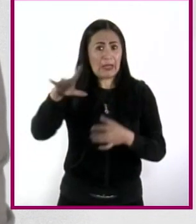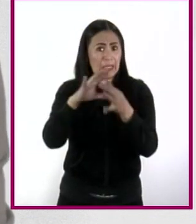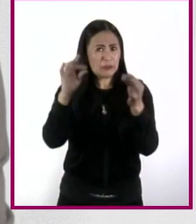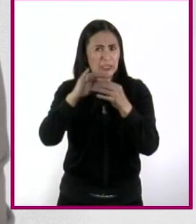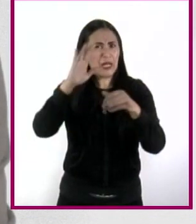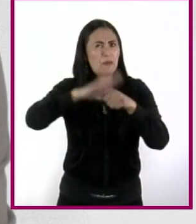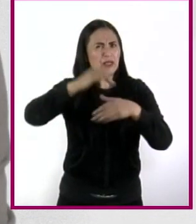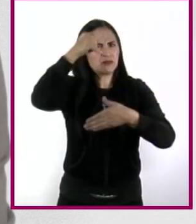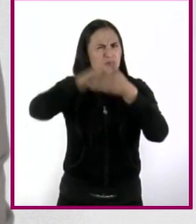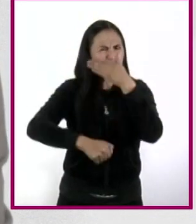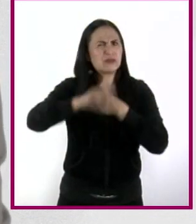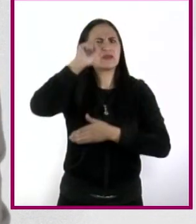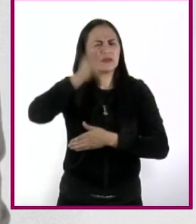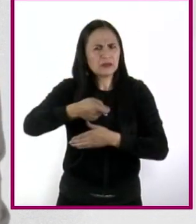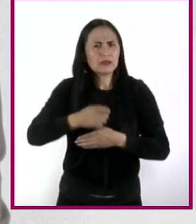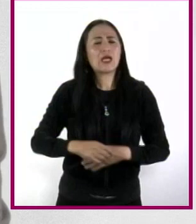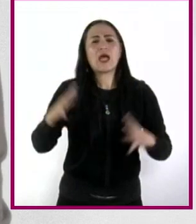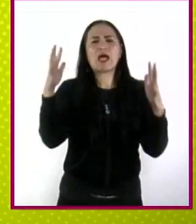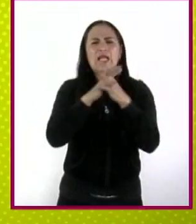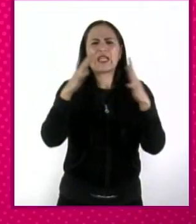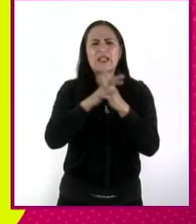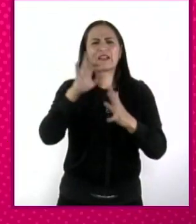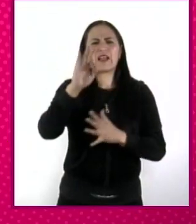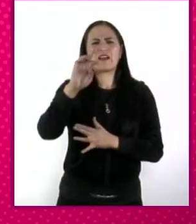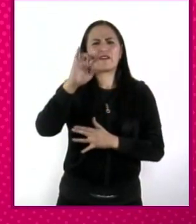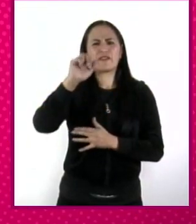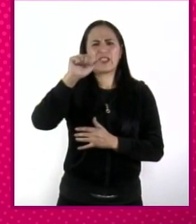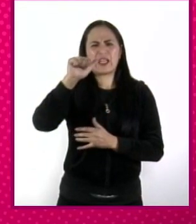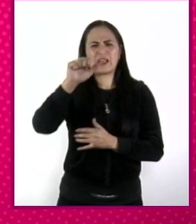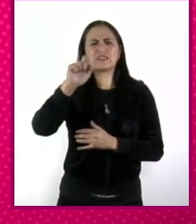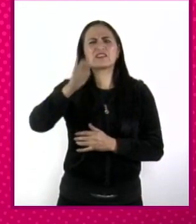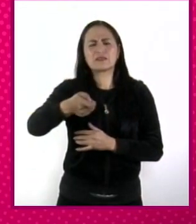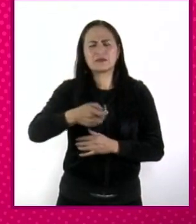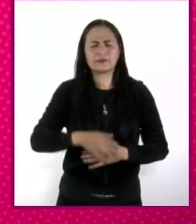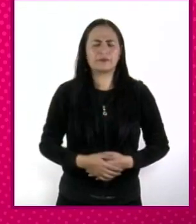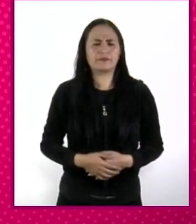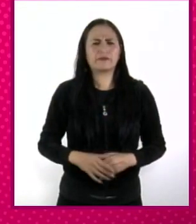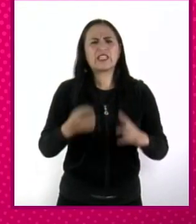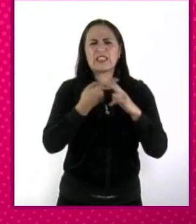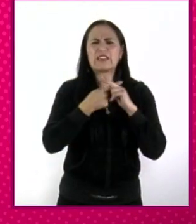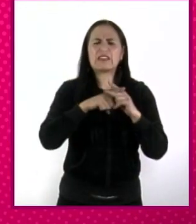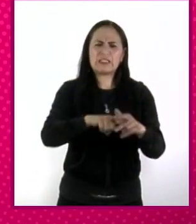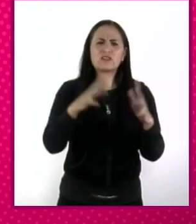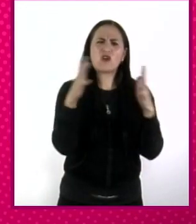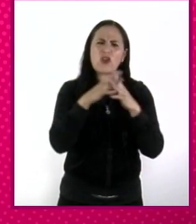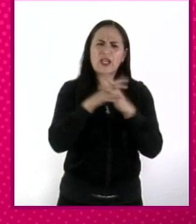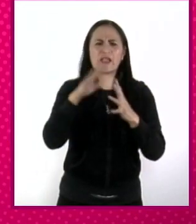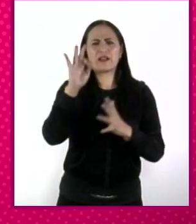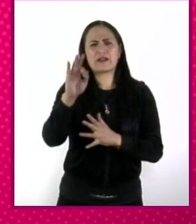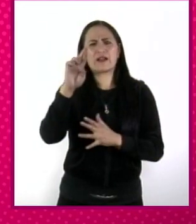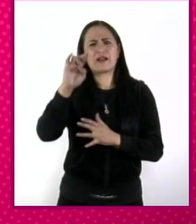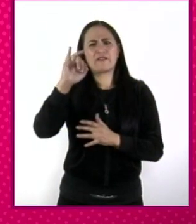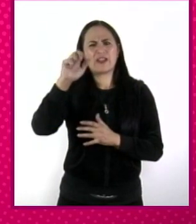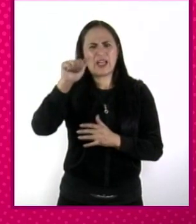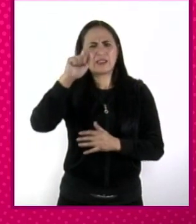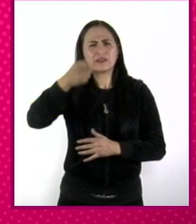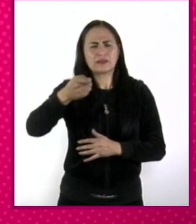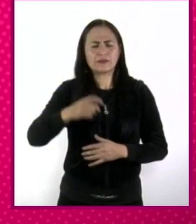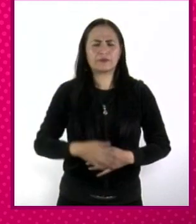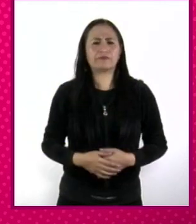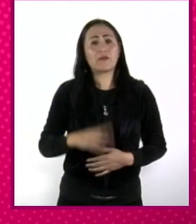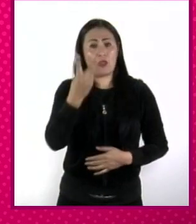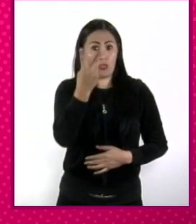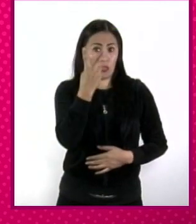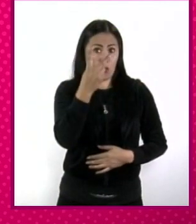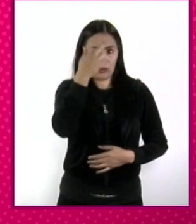qué se refiere este concepto de Guerra Fría. ¿Qué dio origen a la llamada Guerra Fría? Bueno, básicamente hay